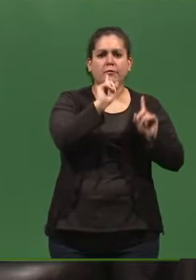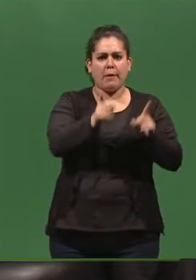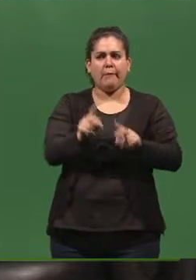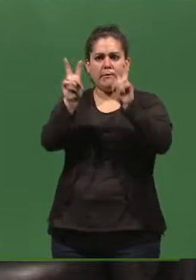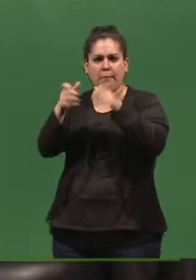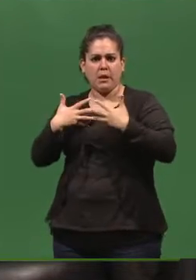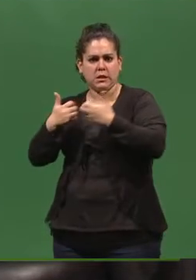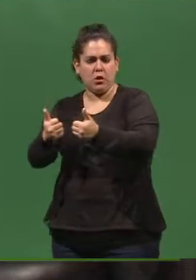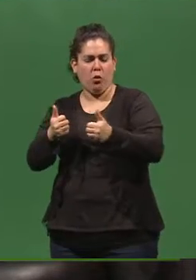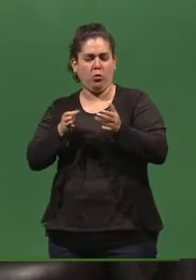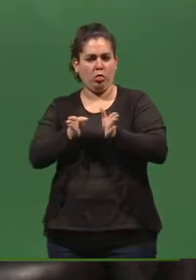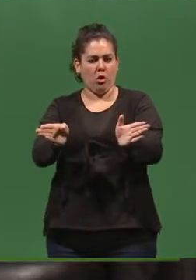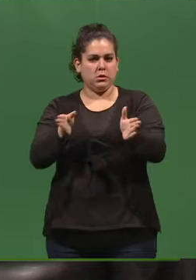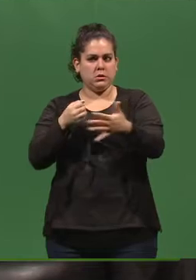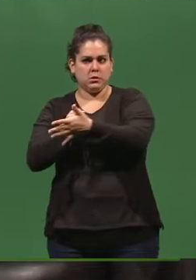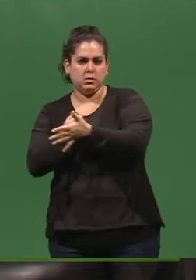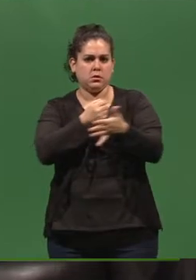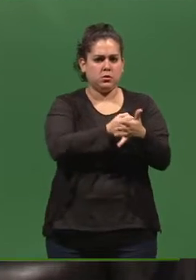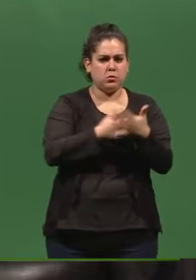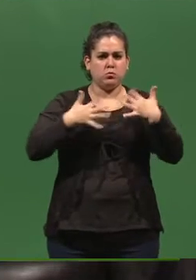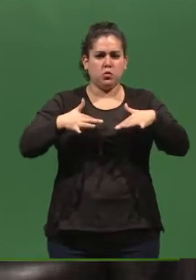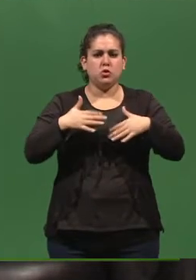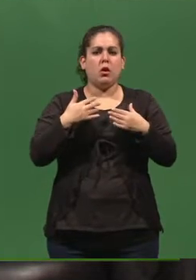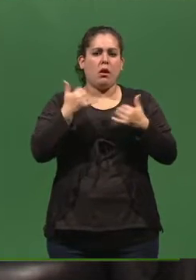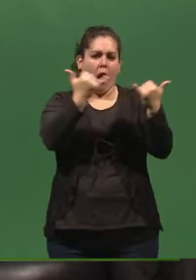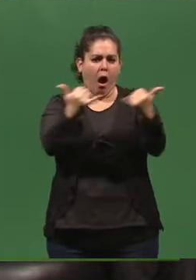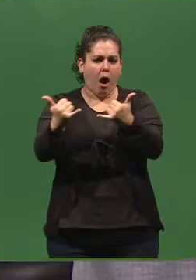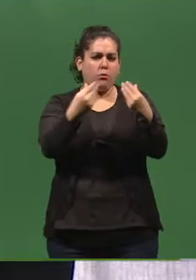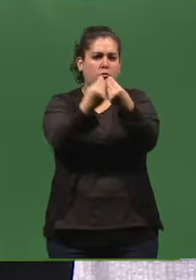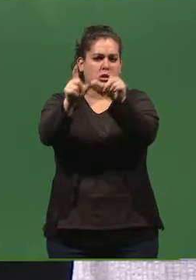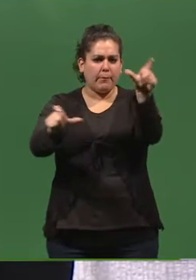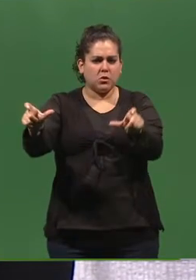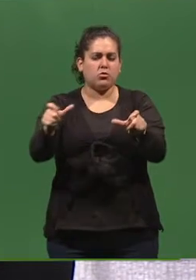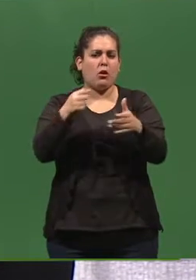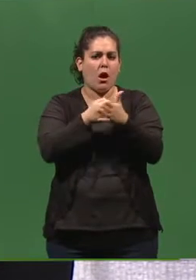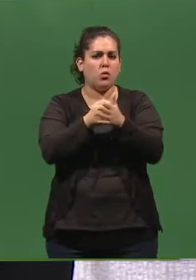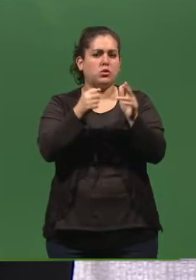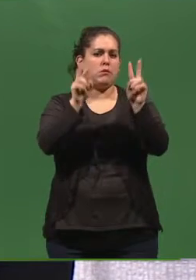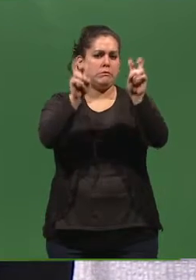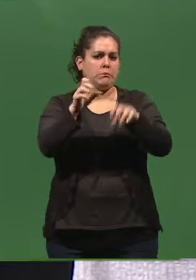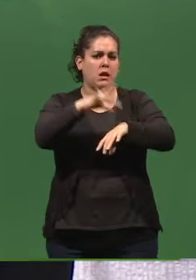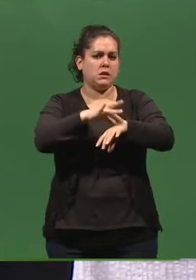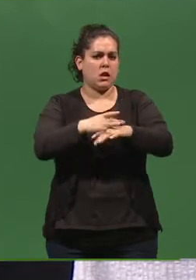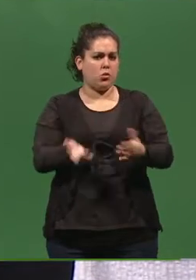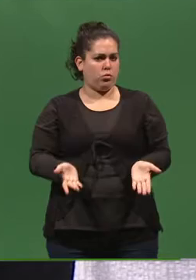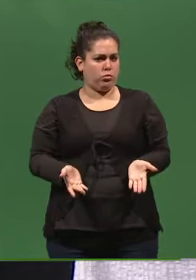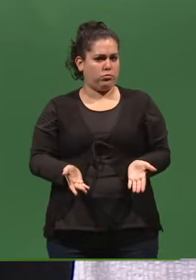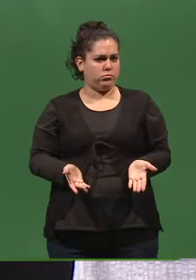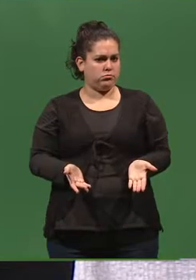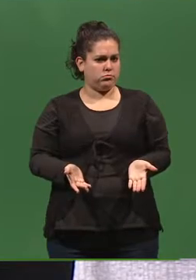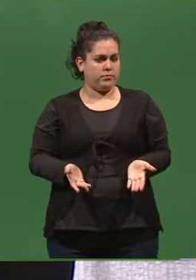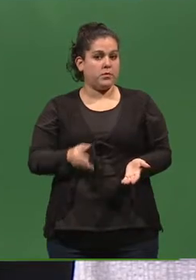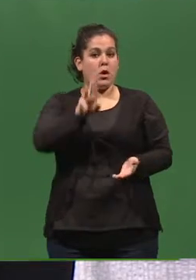sino también con el tema de la salud. Y hay muchos usuarios medicinales. que estamos tratando de,